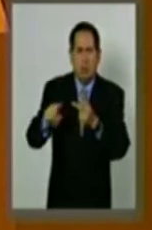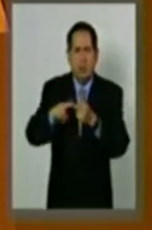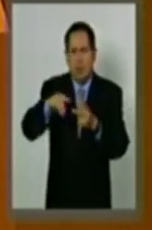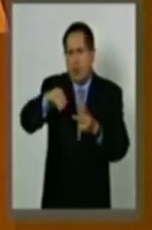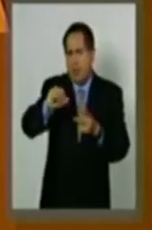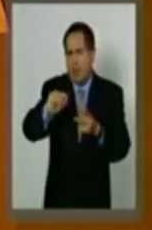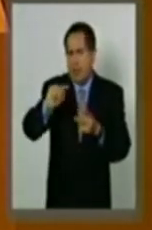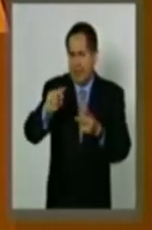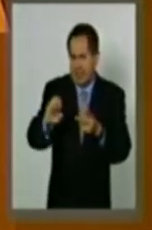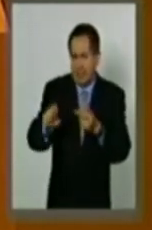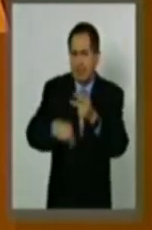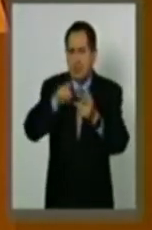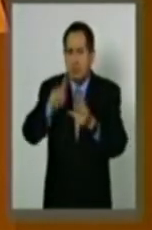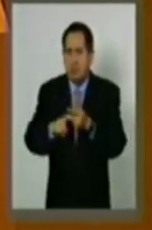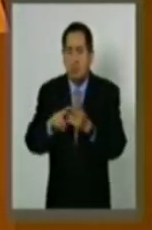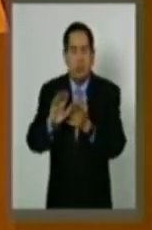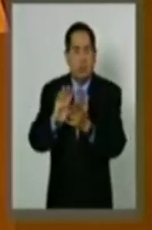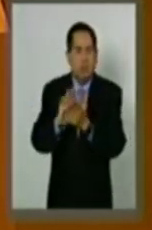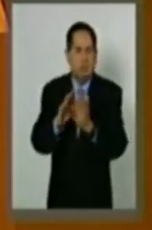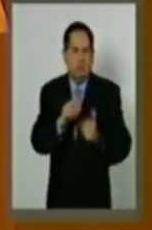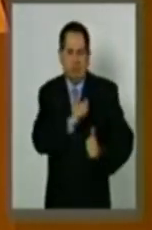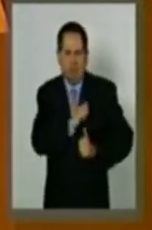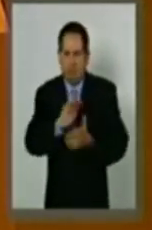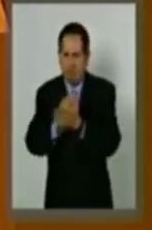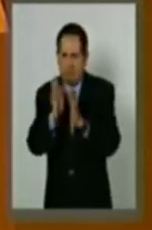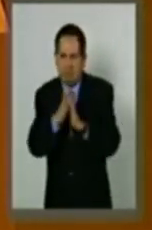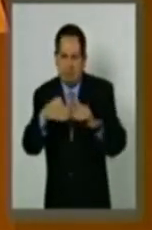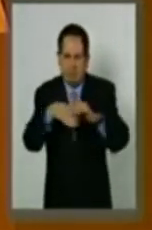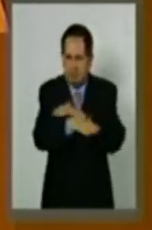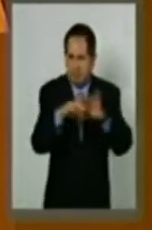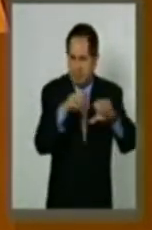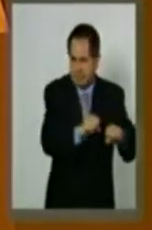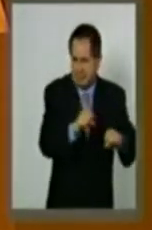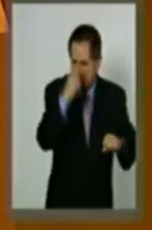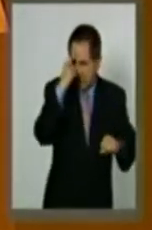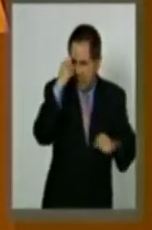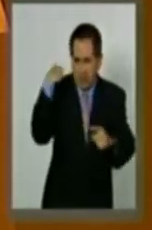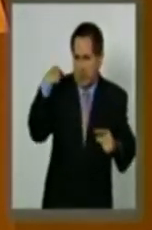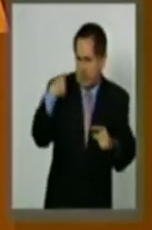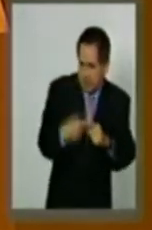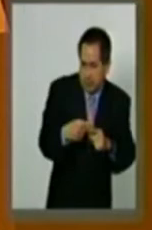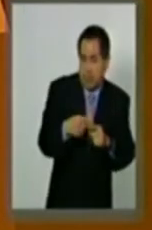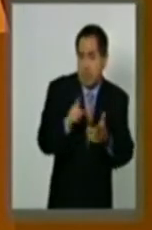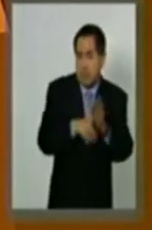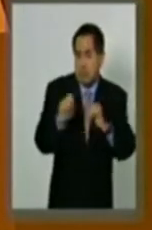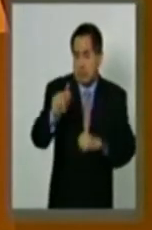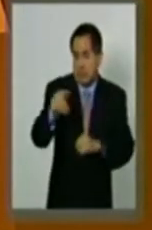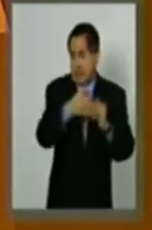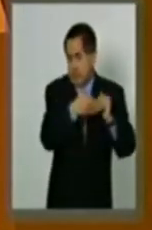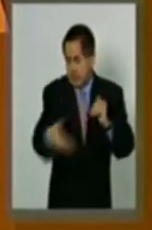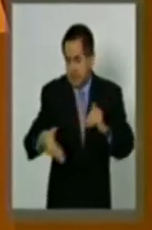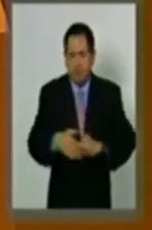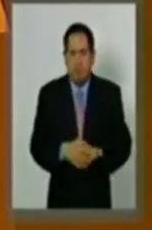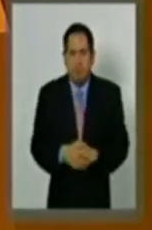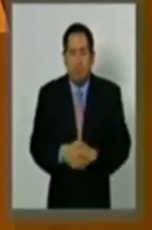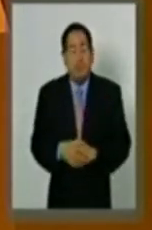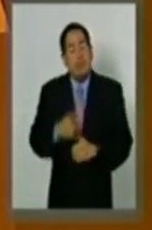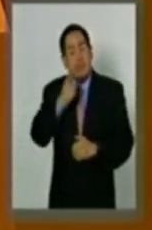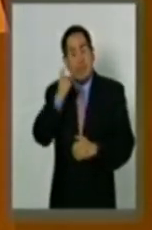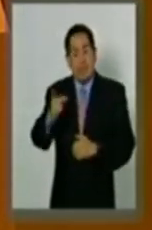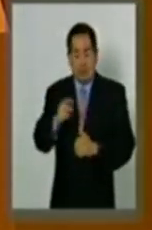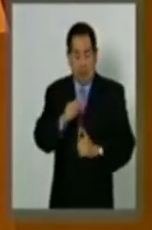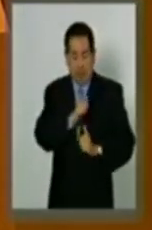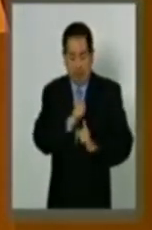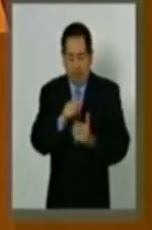atribuciones que el Ejército ha tenido en materia de narcotráfico y delincuencia organizada. Manifiestan que esta ley no protege a la